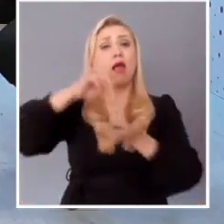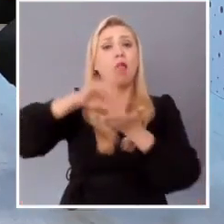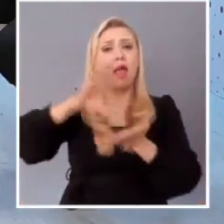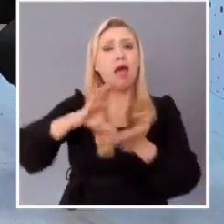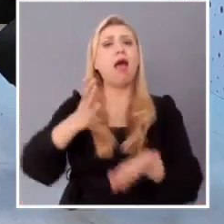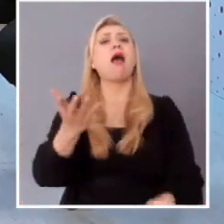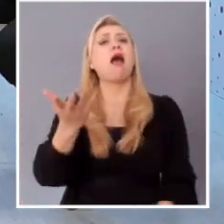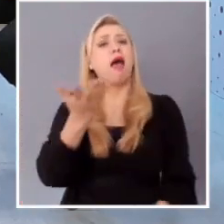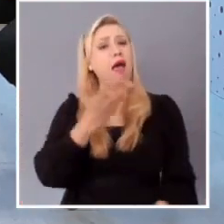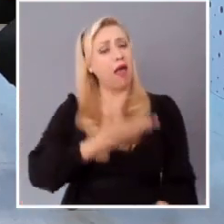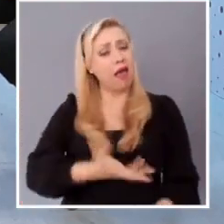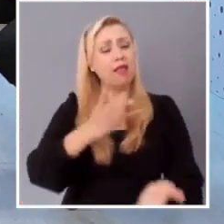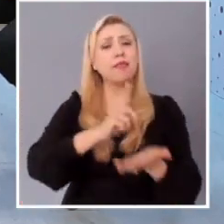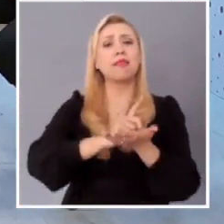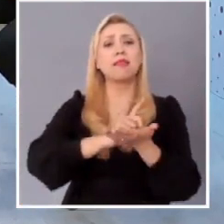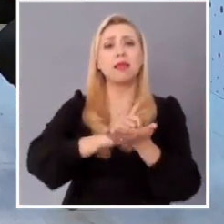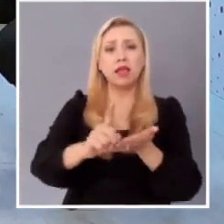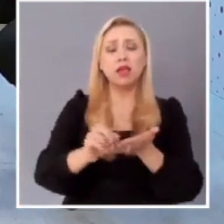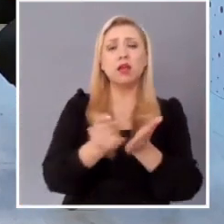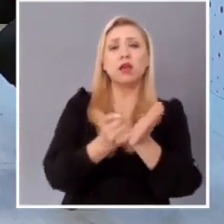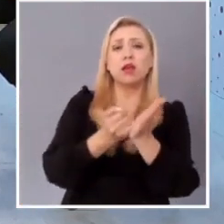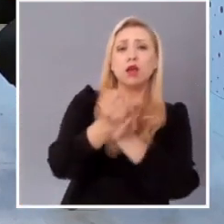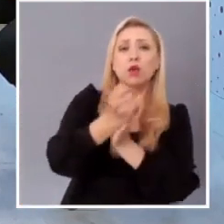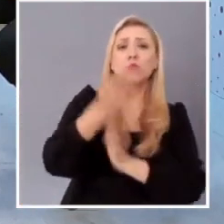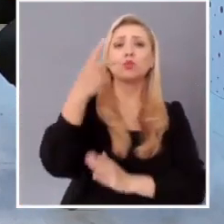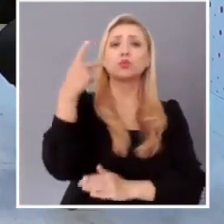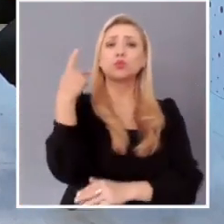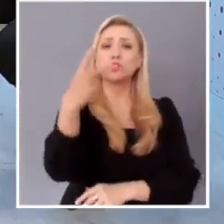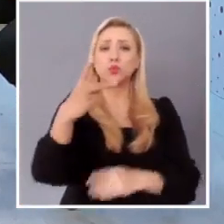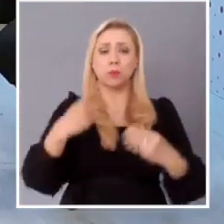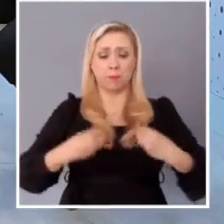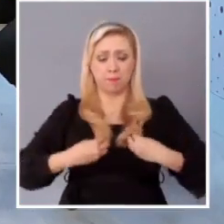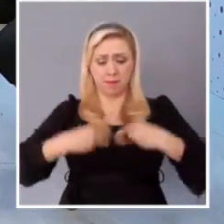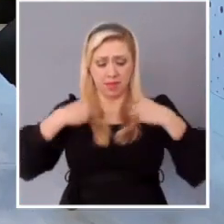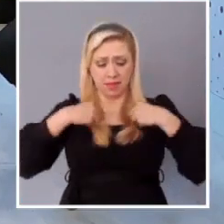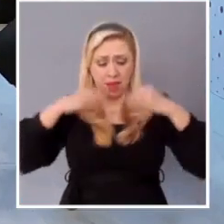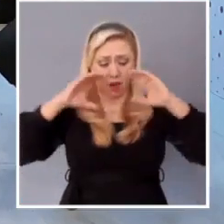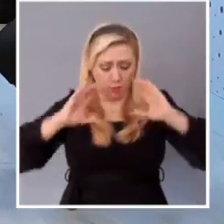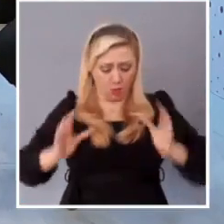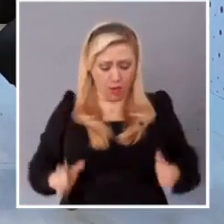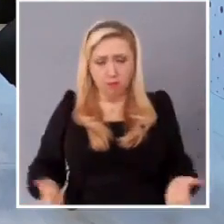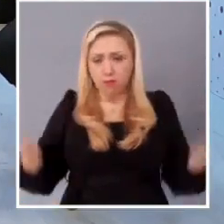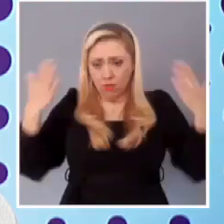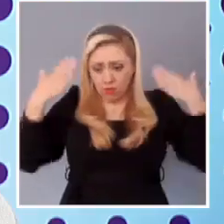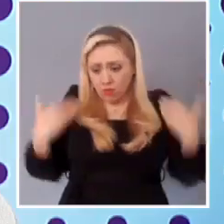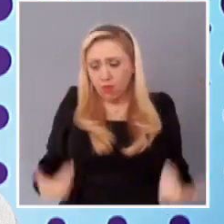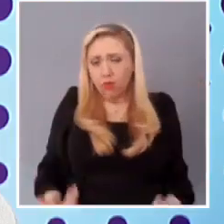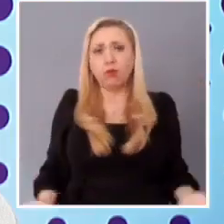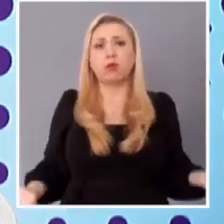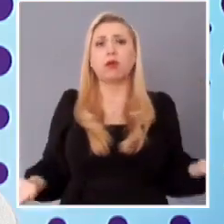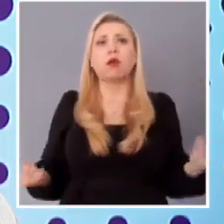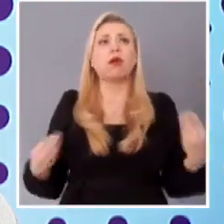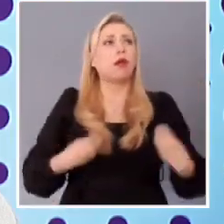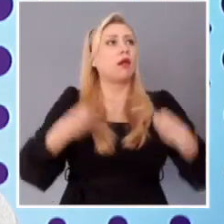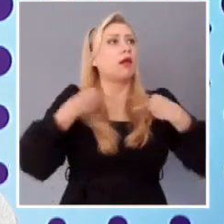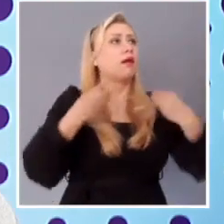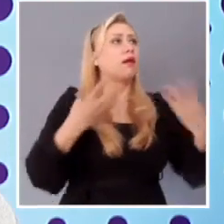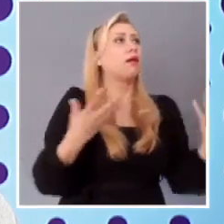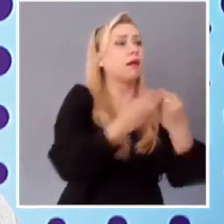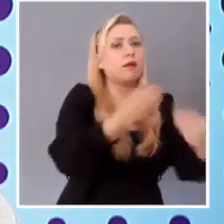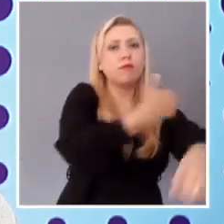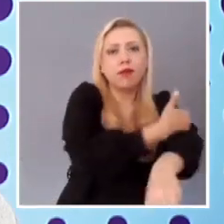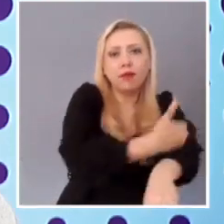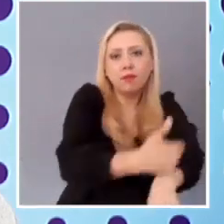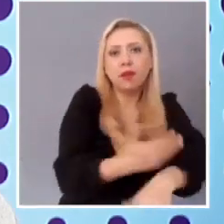decidir sobre su propia vida y sobre su propio cuerpo, que no es el médico, que no es el familiar, sino que son ellas mismas las que tienen que